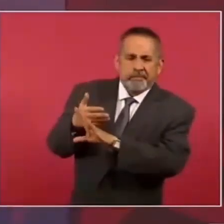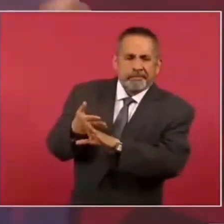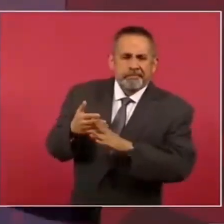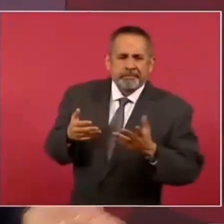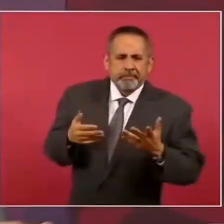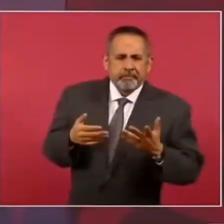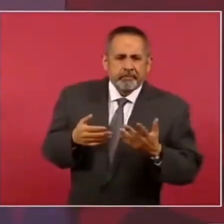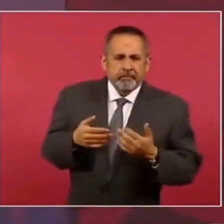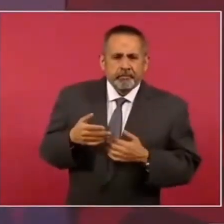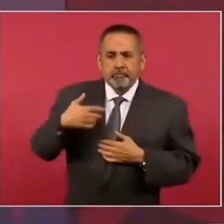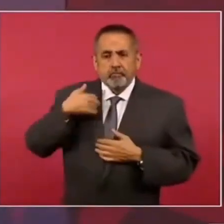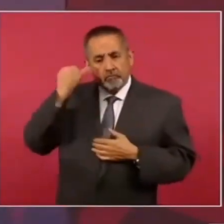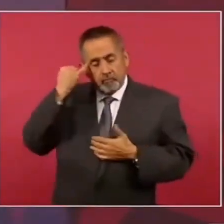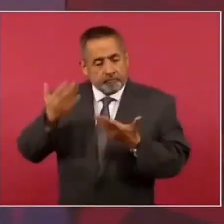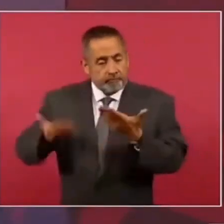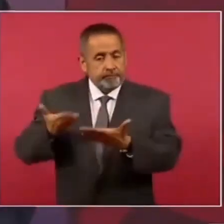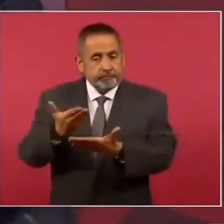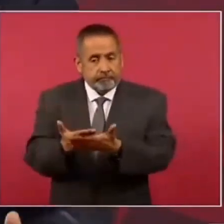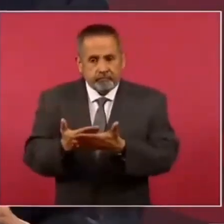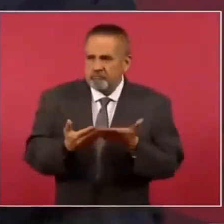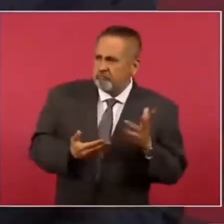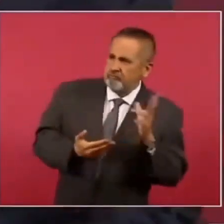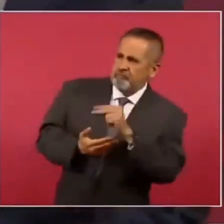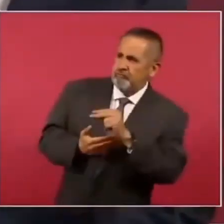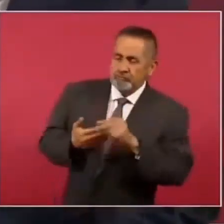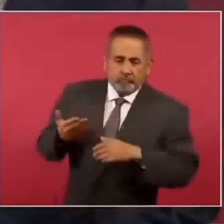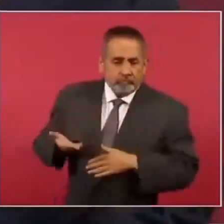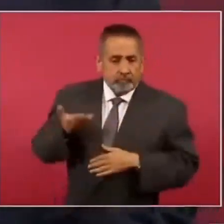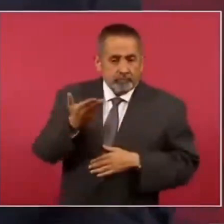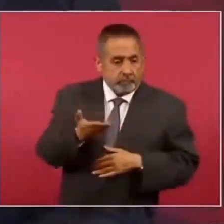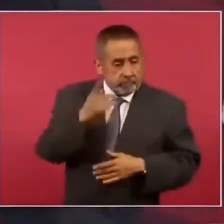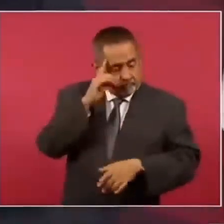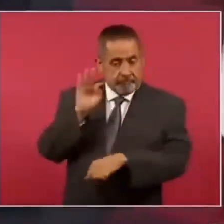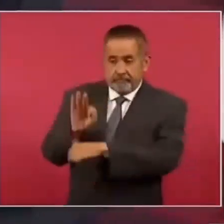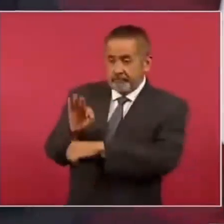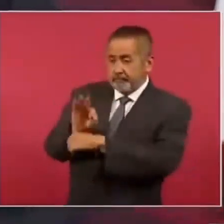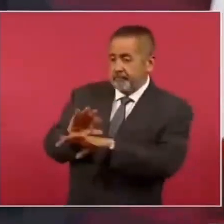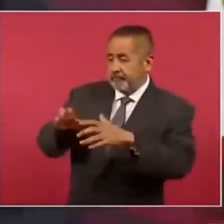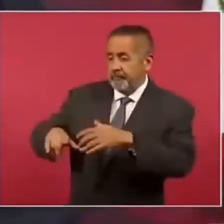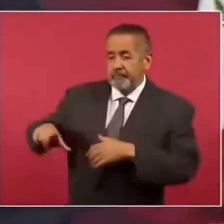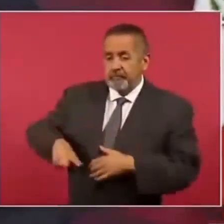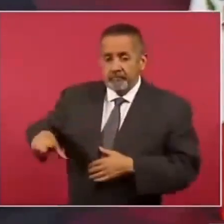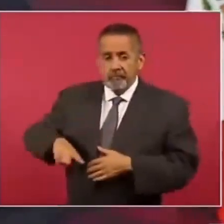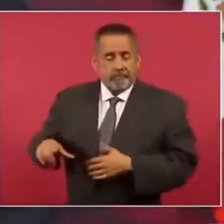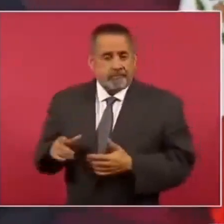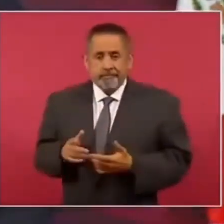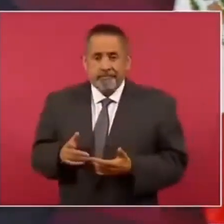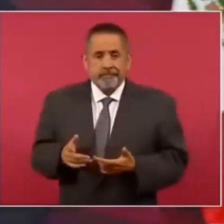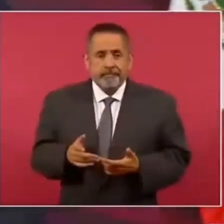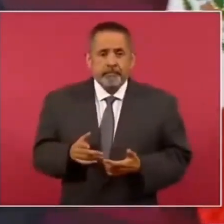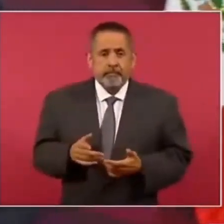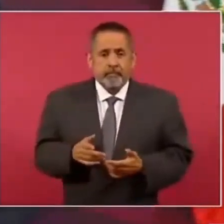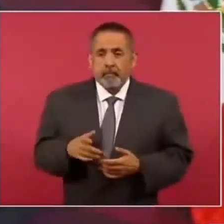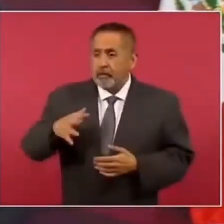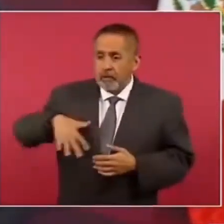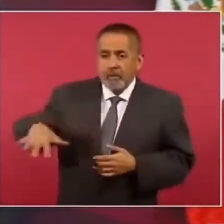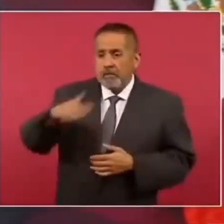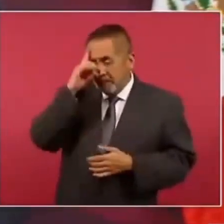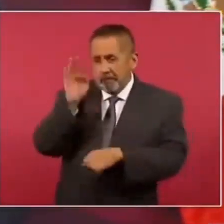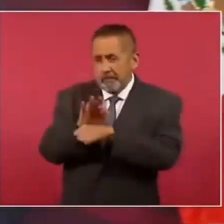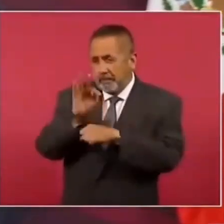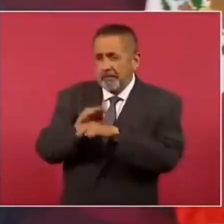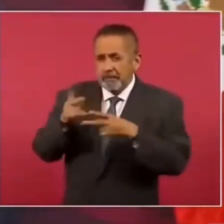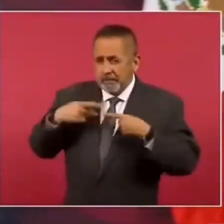todas las iniciativas para fortalecer empresas públicas, el interés general, el interés del pueblo,